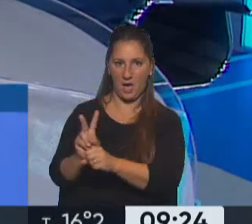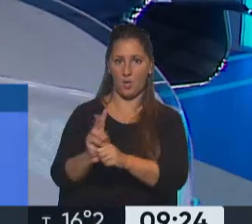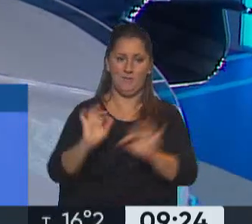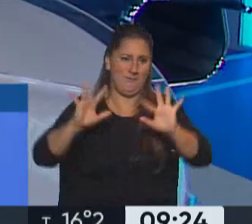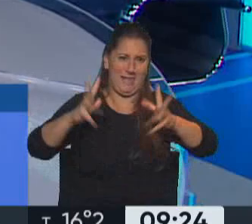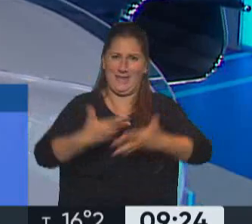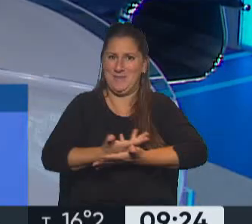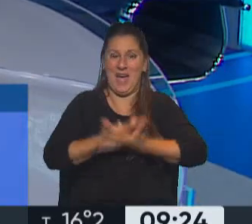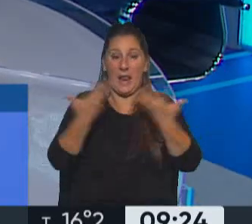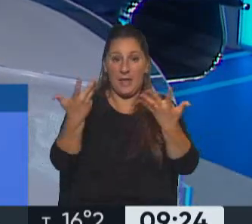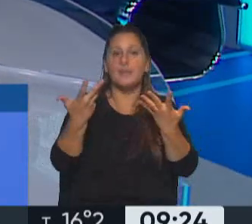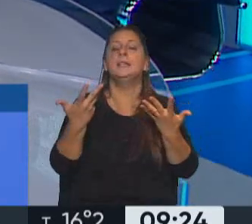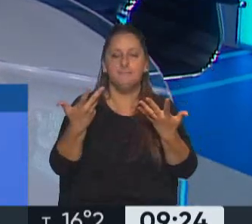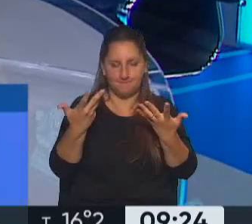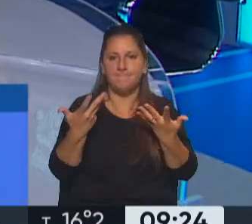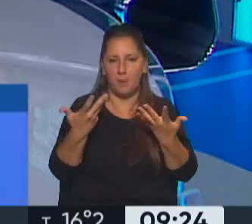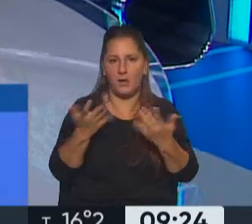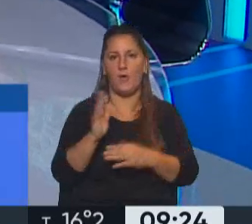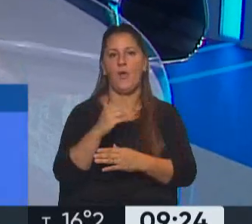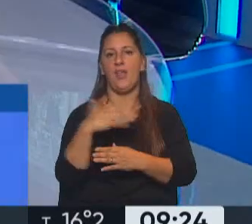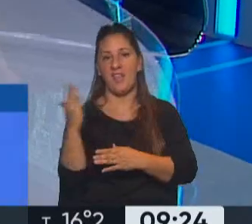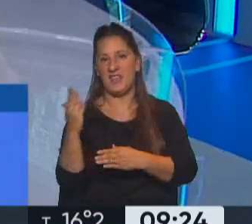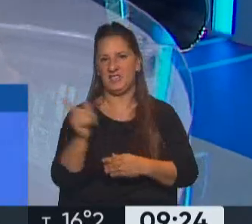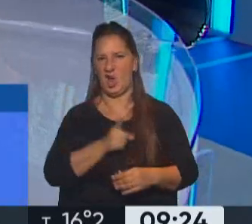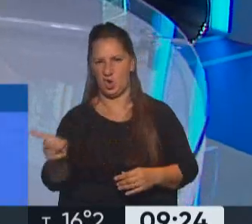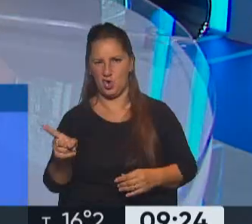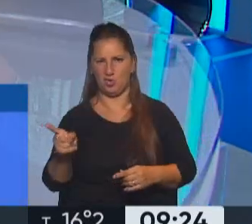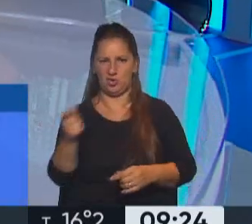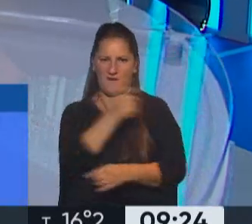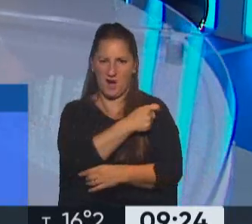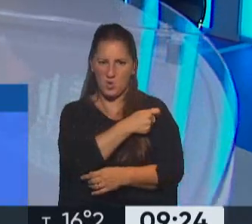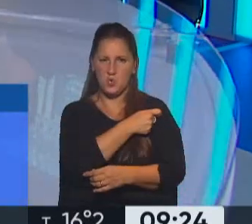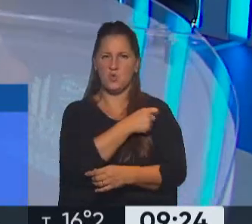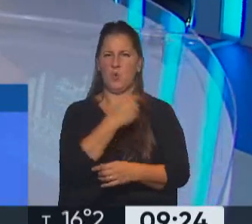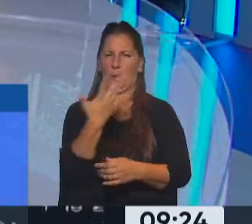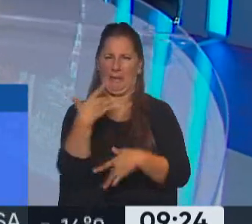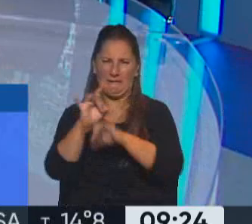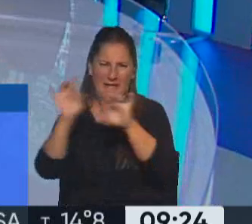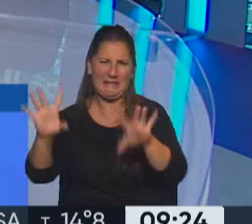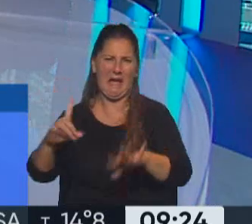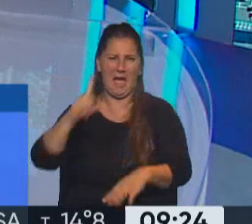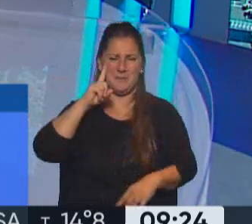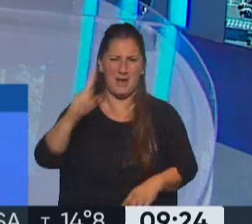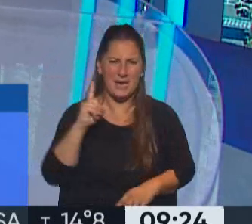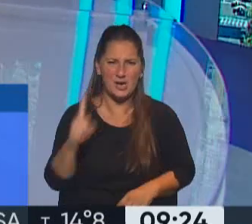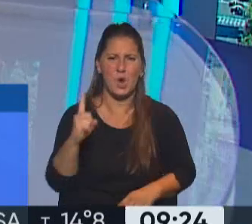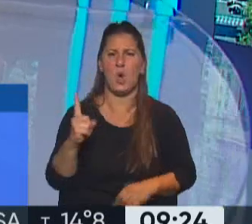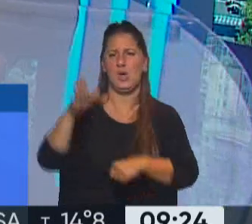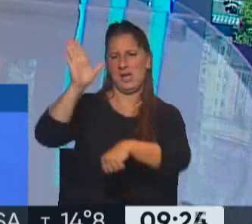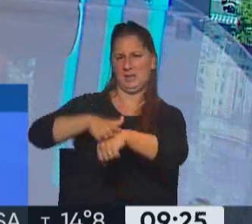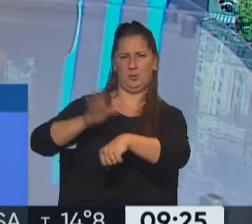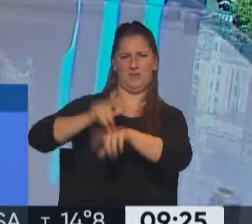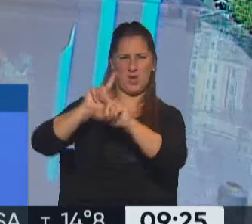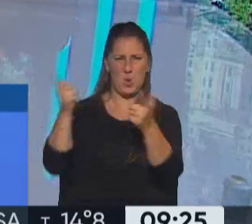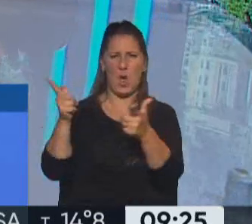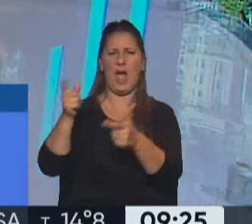excepcional, bueno, y frente a una derecha antivacuna que planteaba la infectadura, que llamaba de forma irresponsable a decir que se